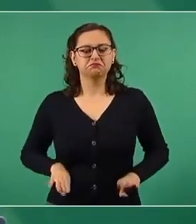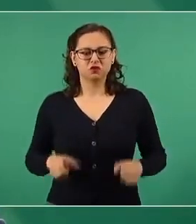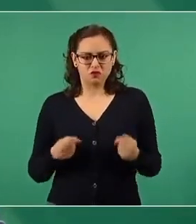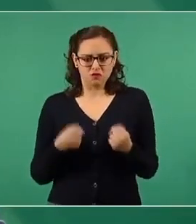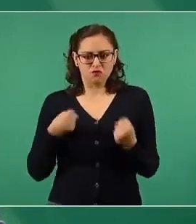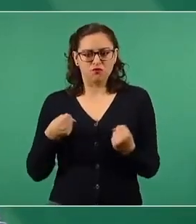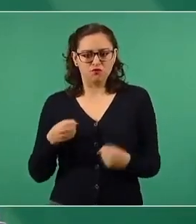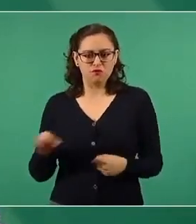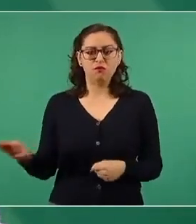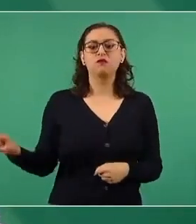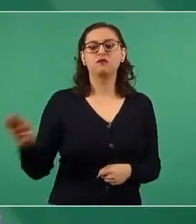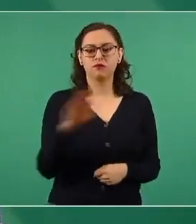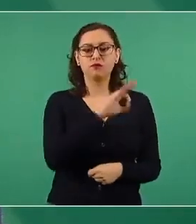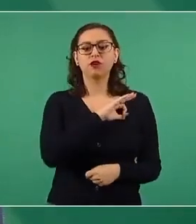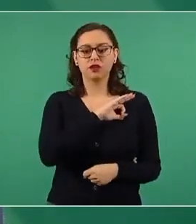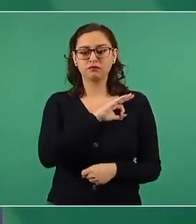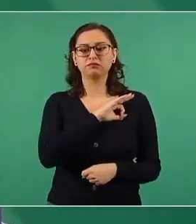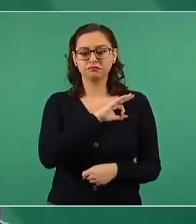Hoy